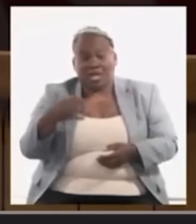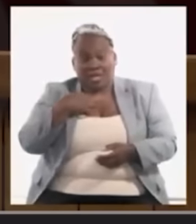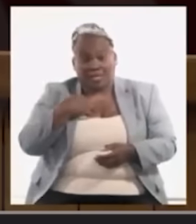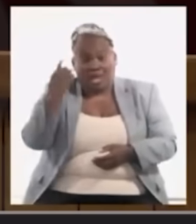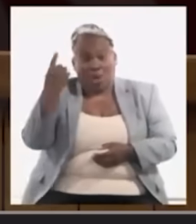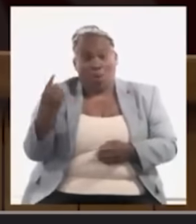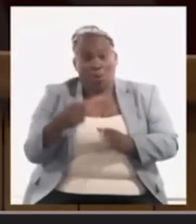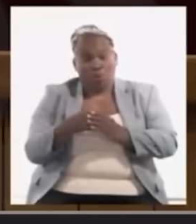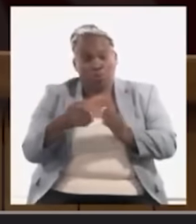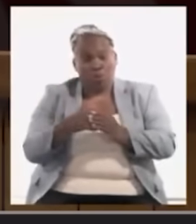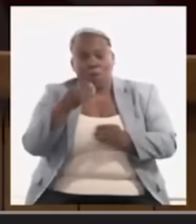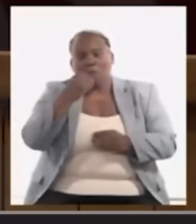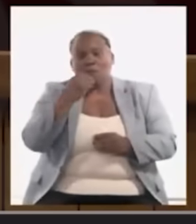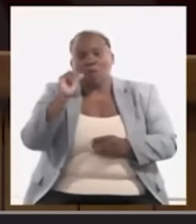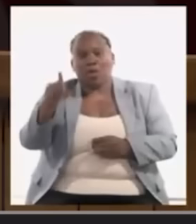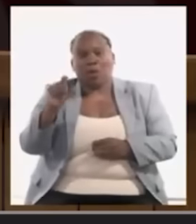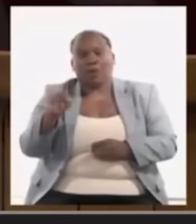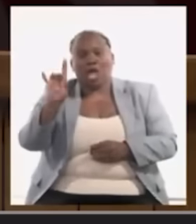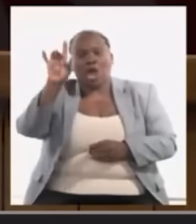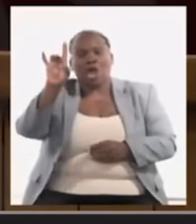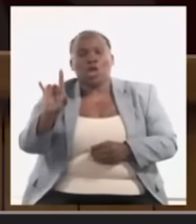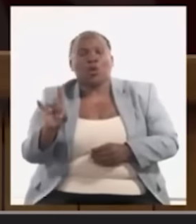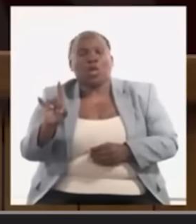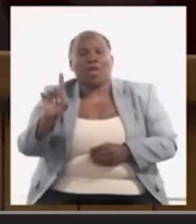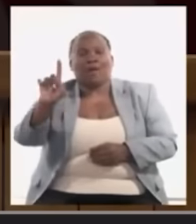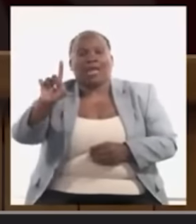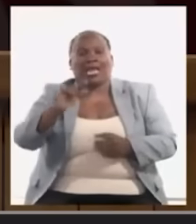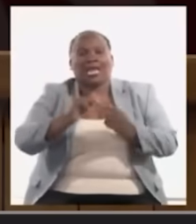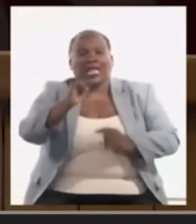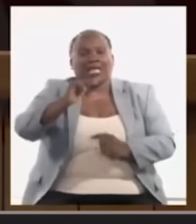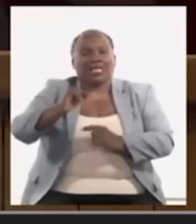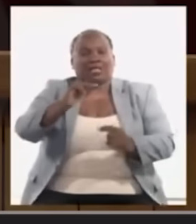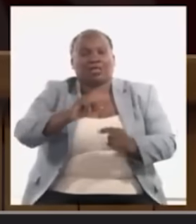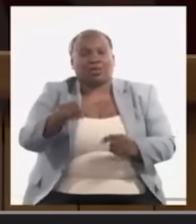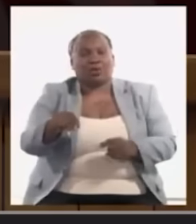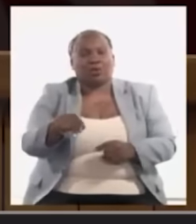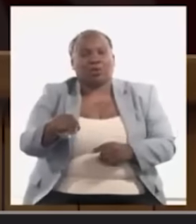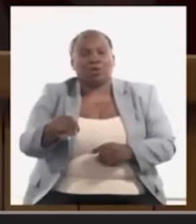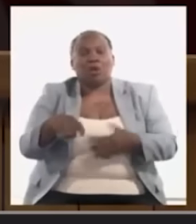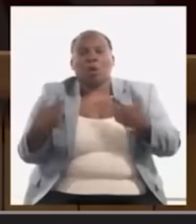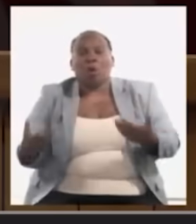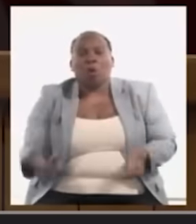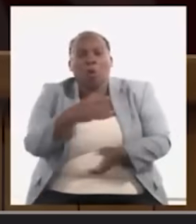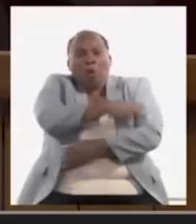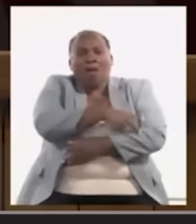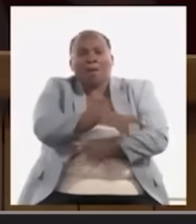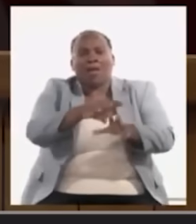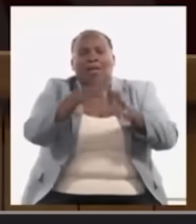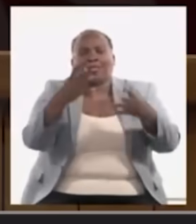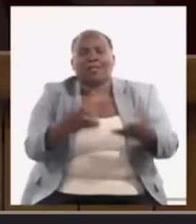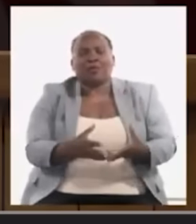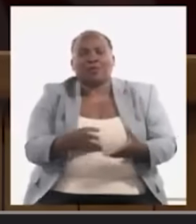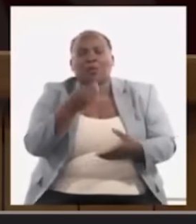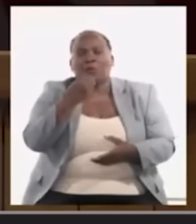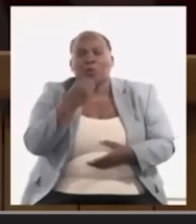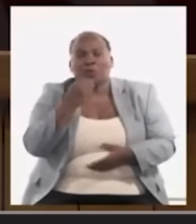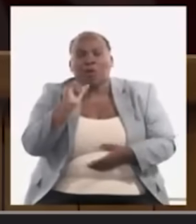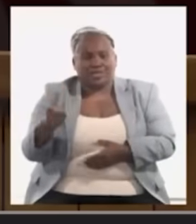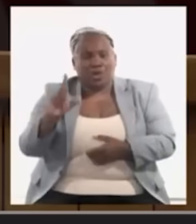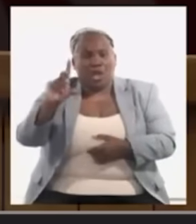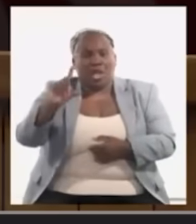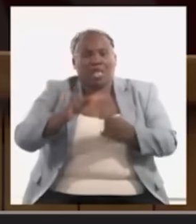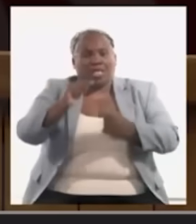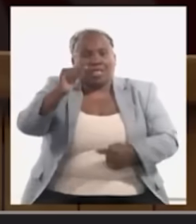dólar puede comprar 9 litros de gasolina en este país. Busque qué país del mundo se puede comprar 9 litros de gasolina con un